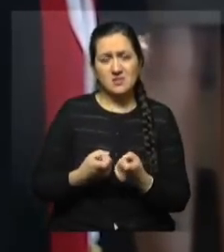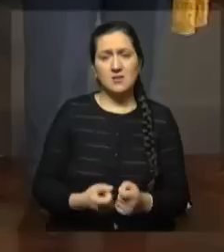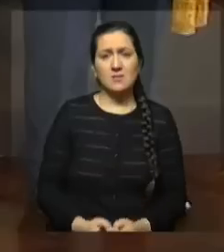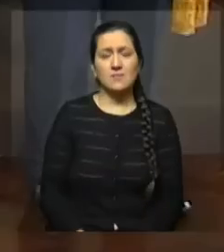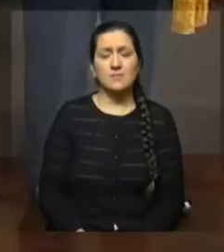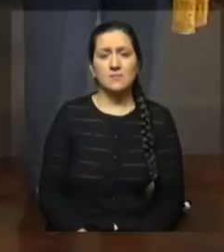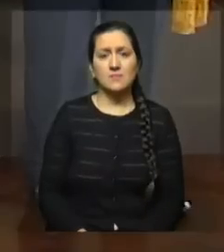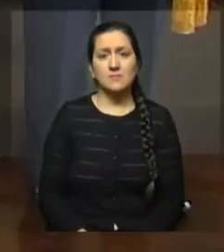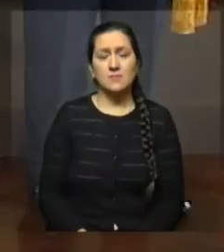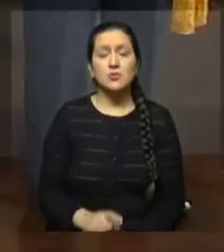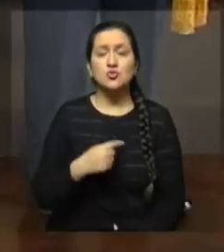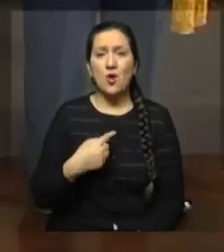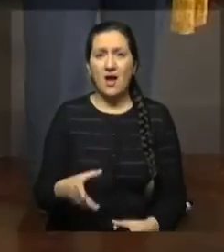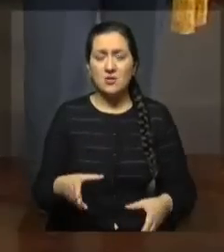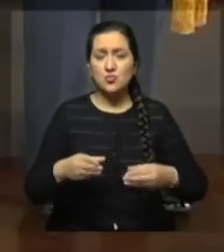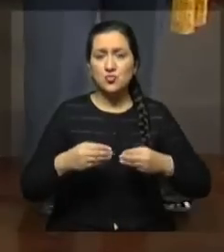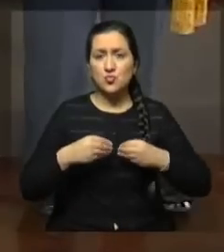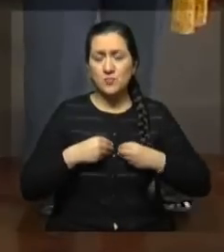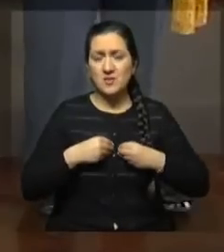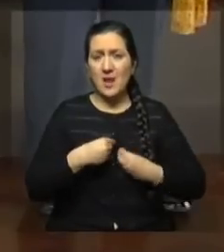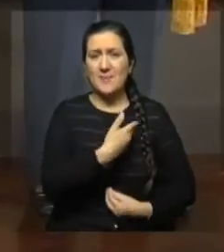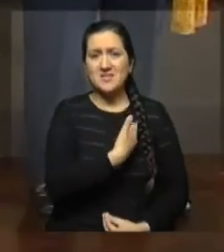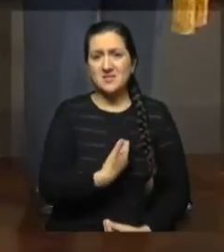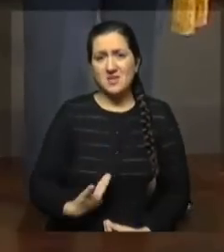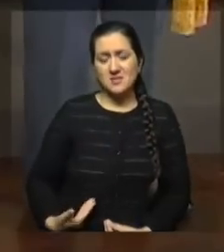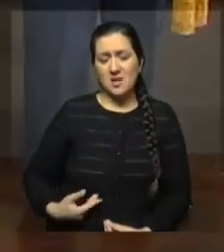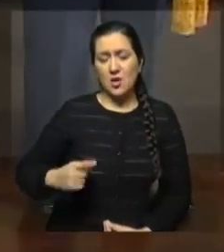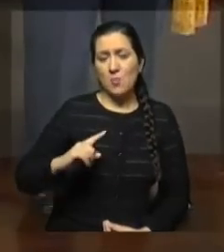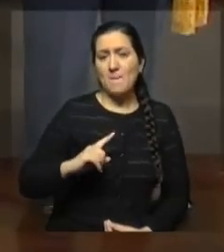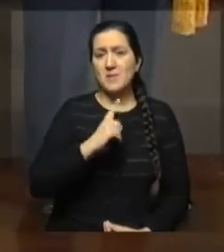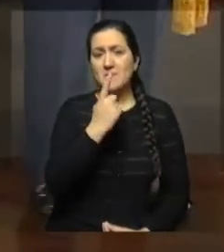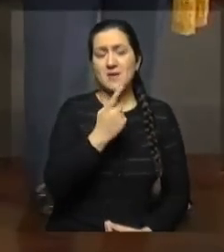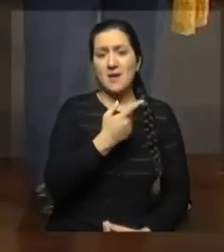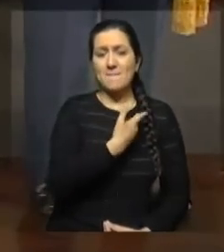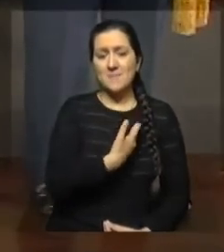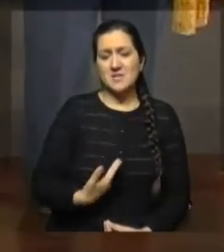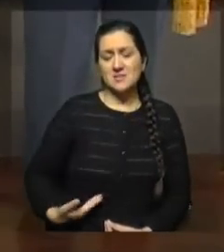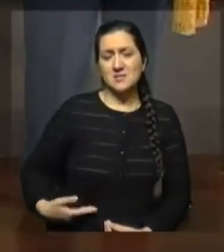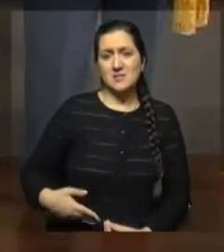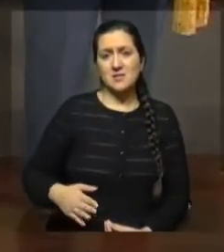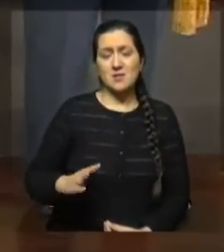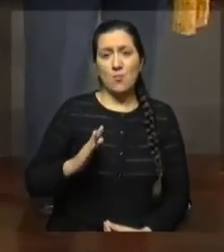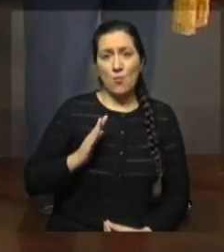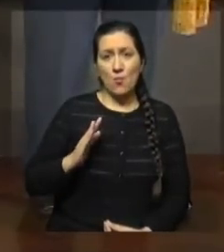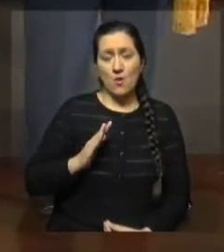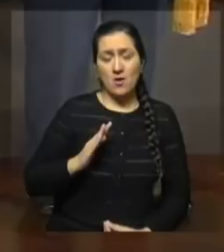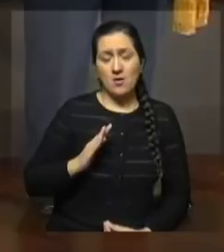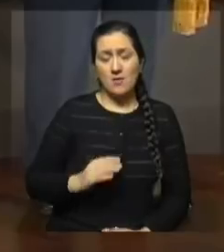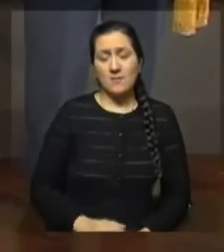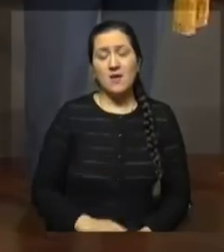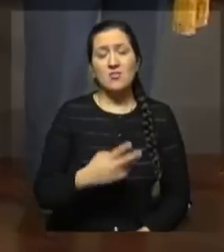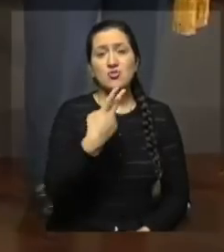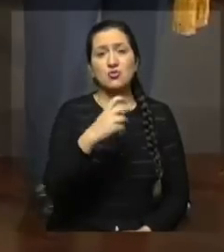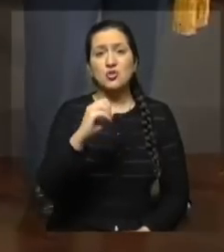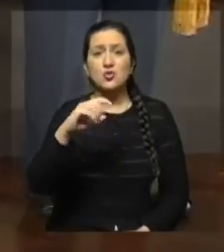exige he asumido el mando de la nación como primera presidenta del Perú en doscientos un